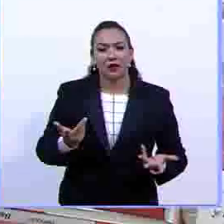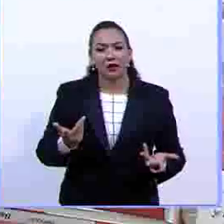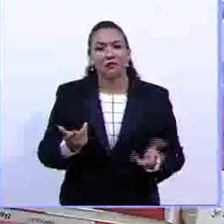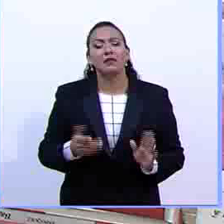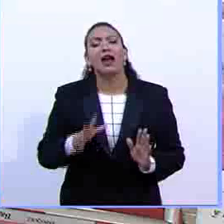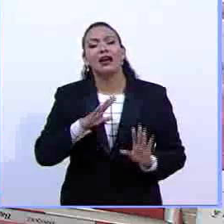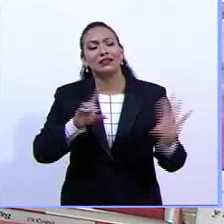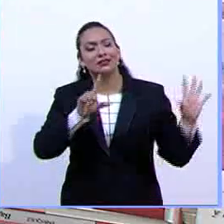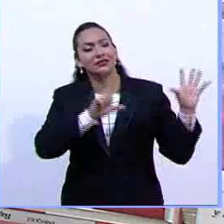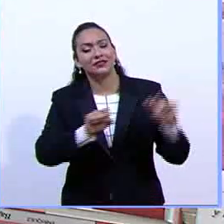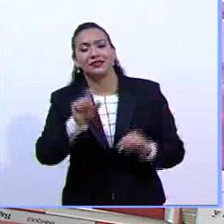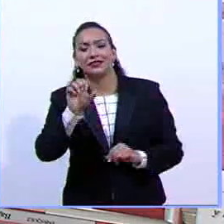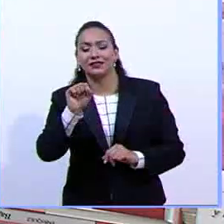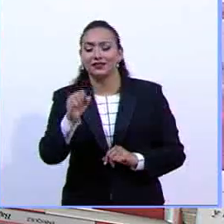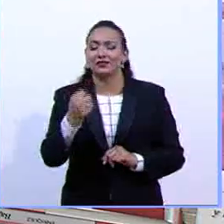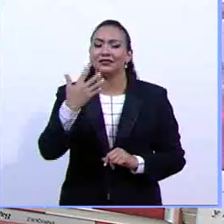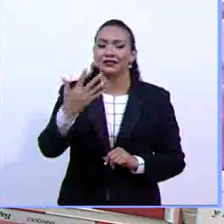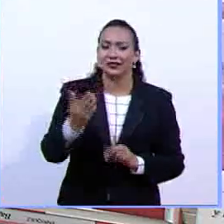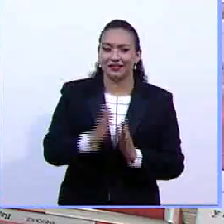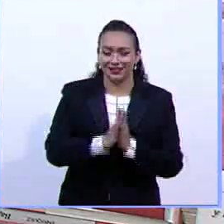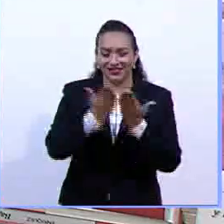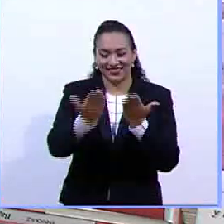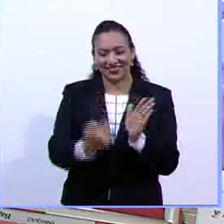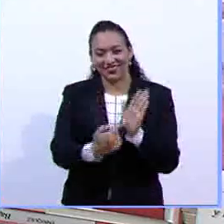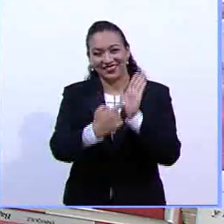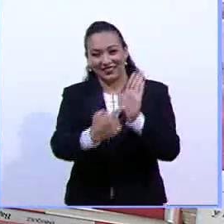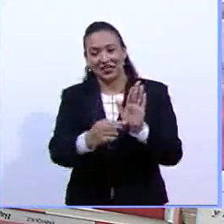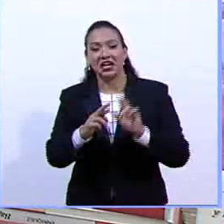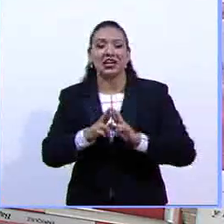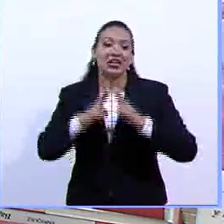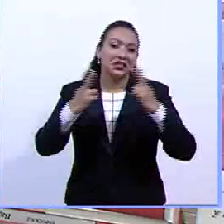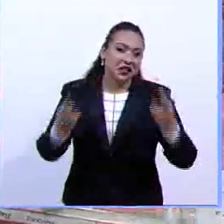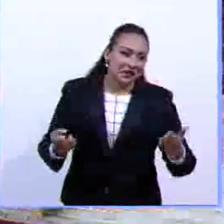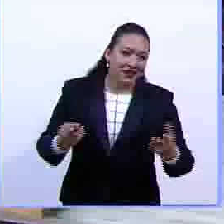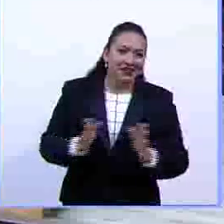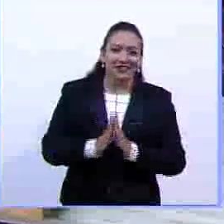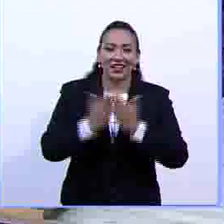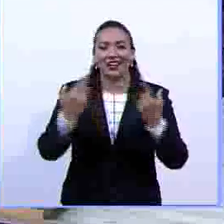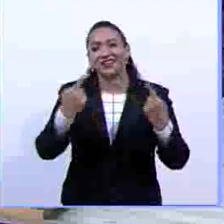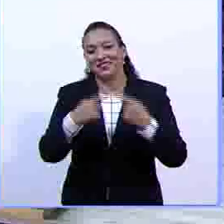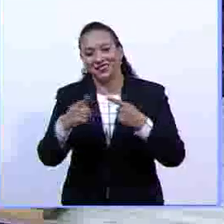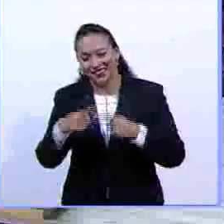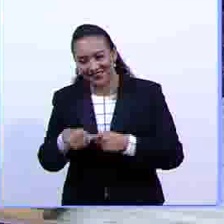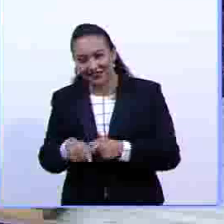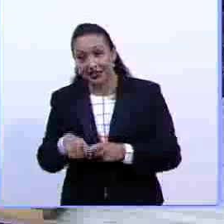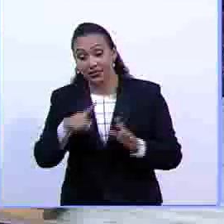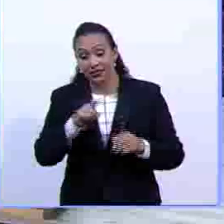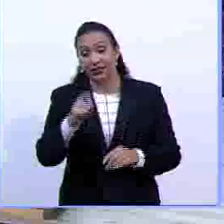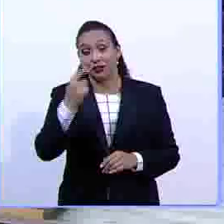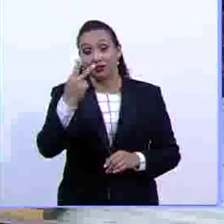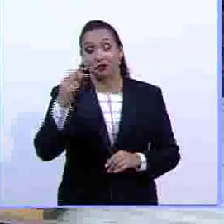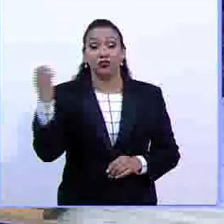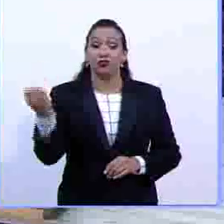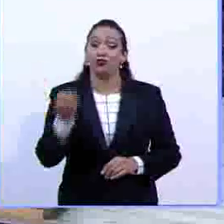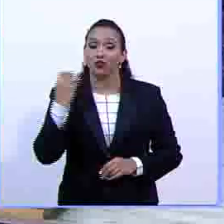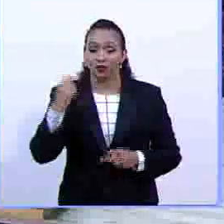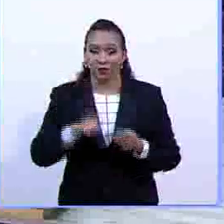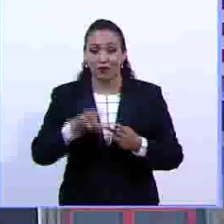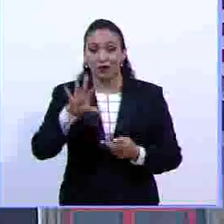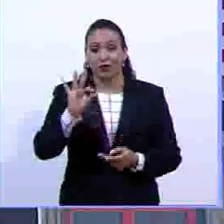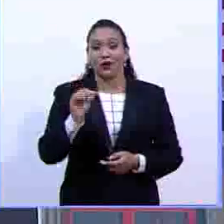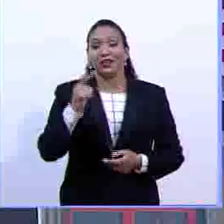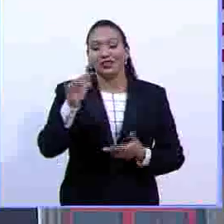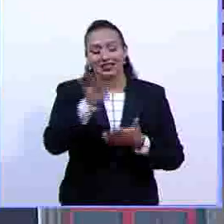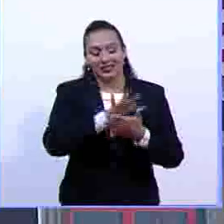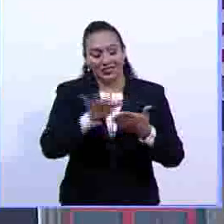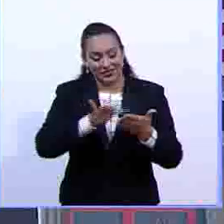programadas 765 presentaciones de libros, revistas y publicaciones electrónicas, 102 conferencias, 47